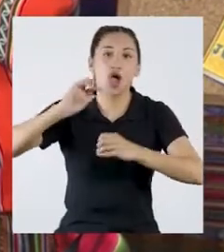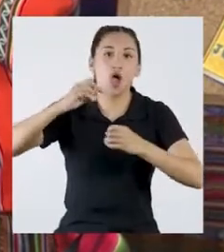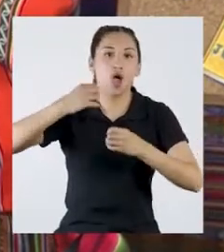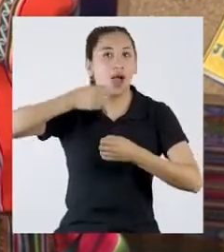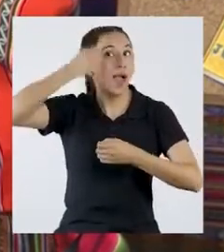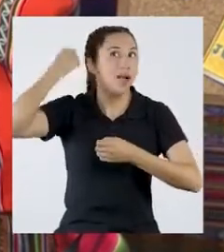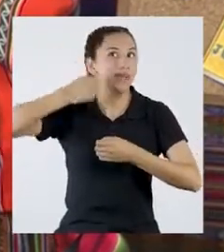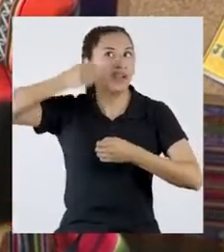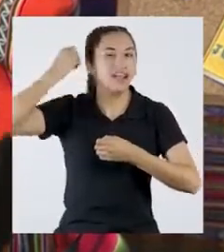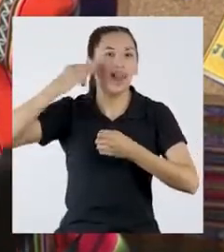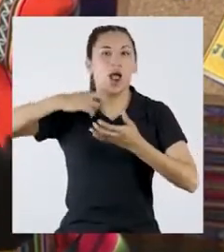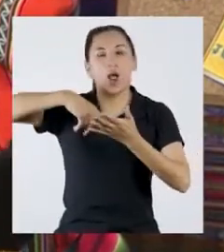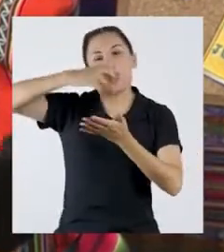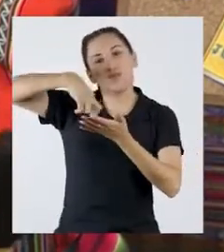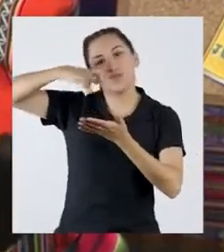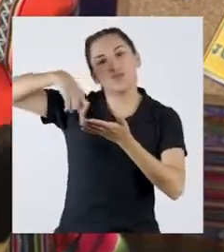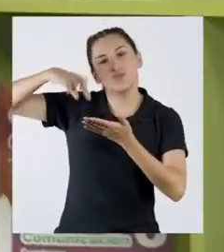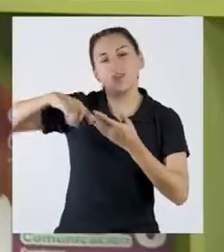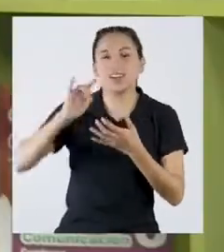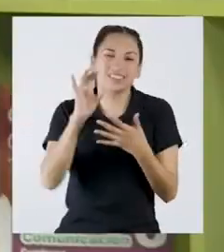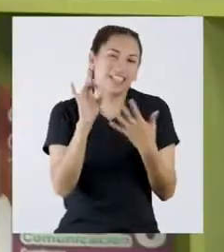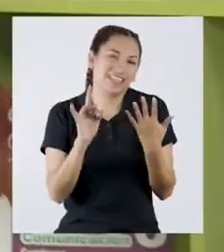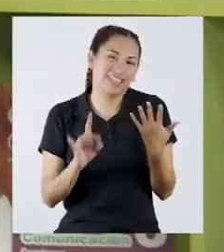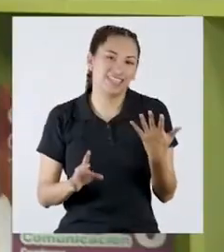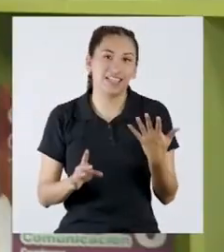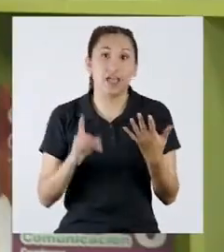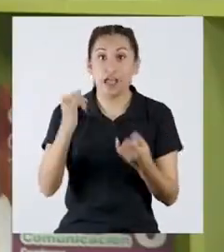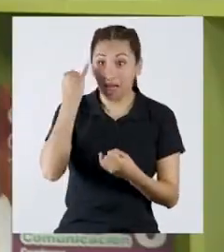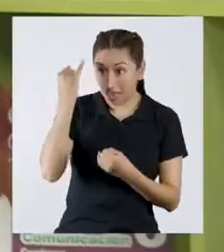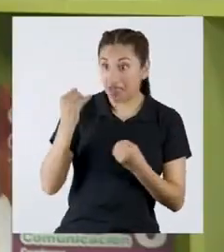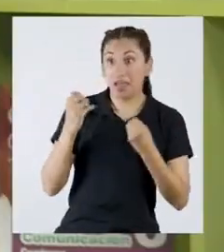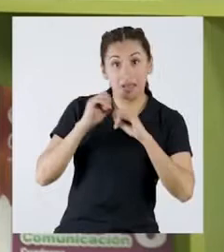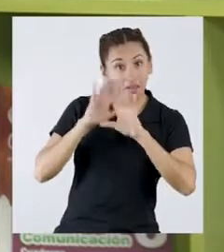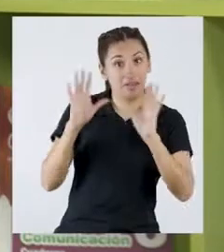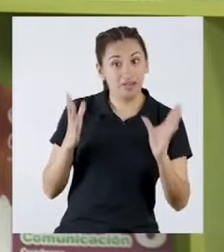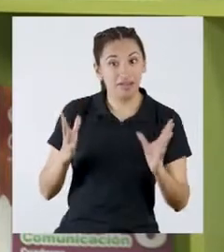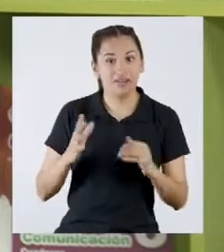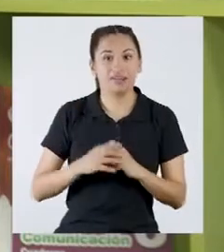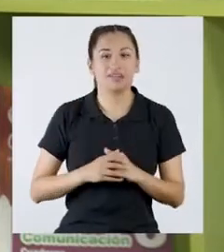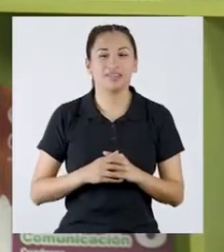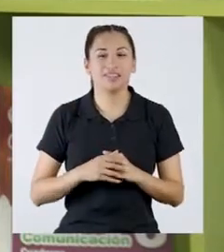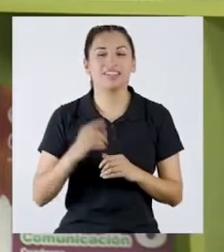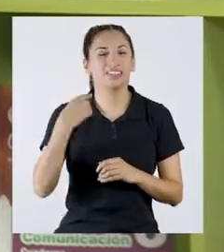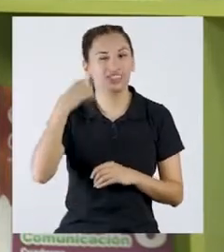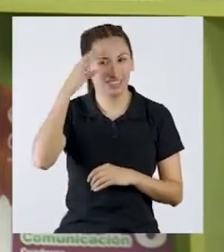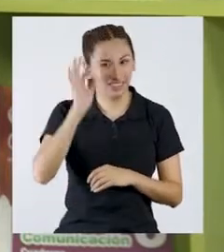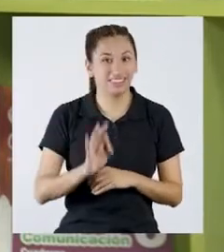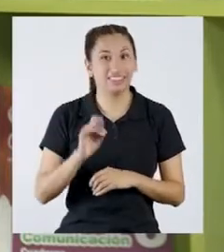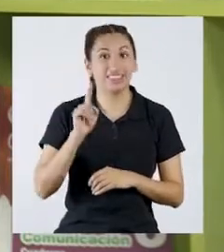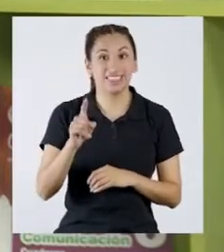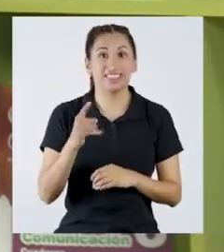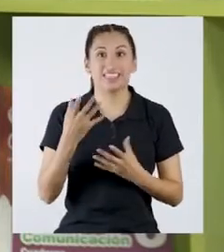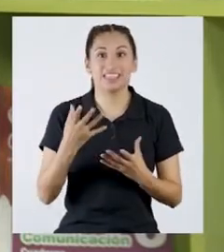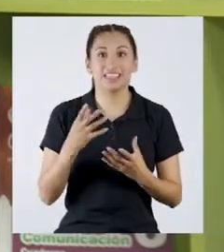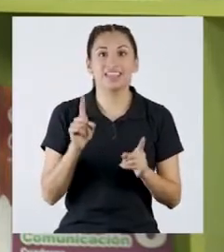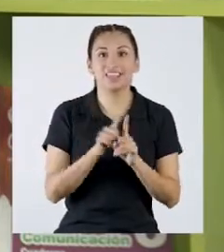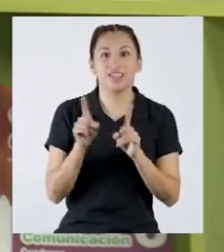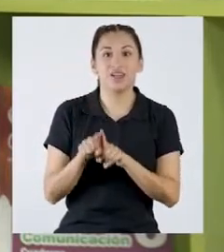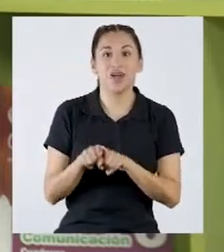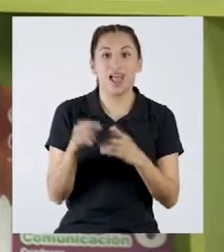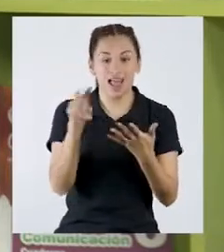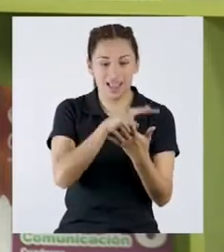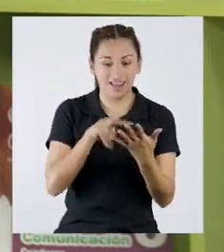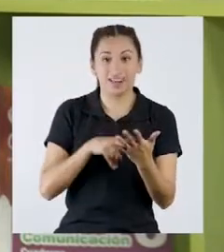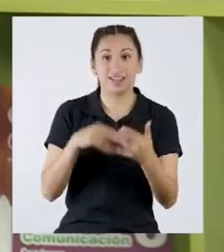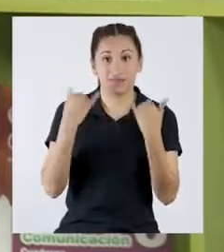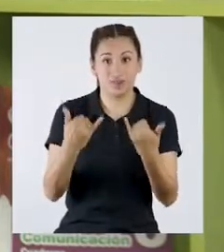un plumón, etcétera, etcétera. ¡Qué idea tan genial! Entonces, te va a gustar el